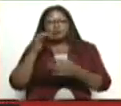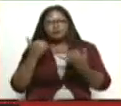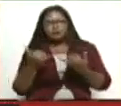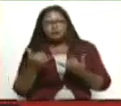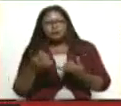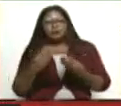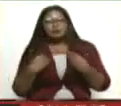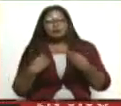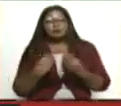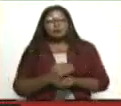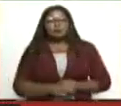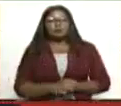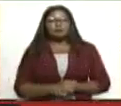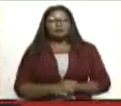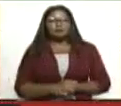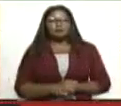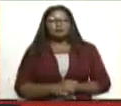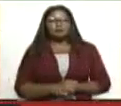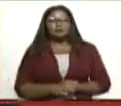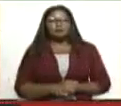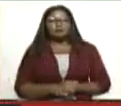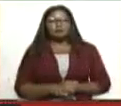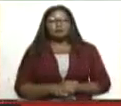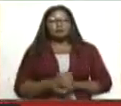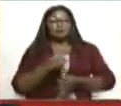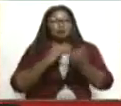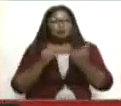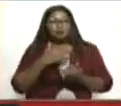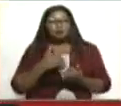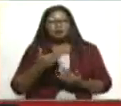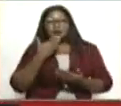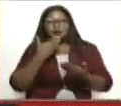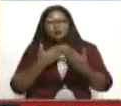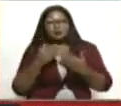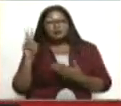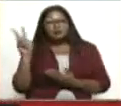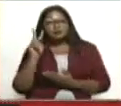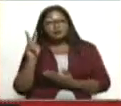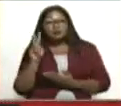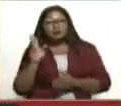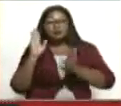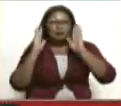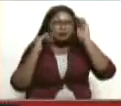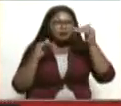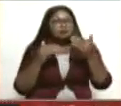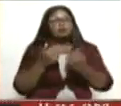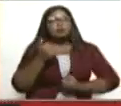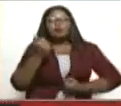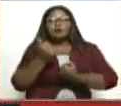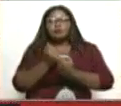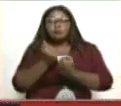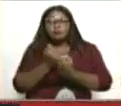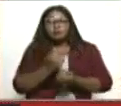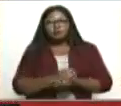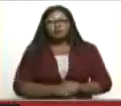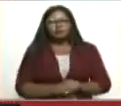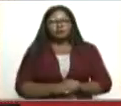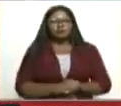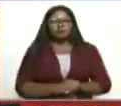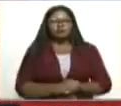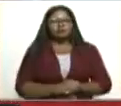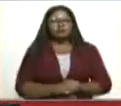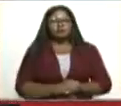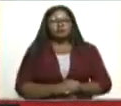indetenibles. Por último, de nuevo agradecer a Venezuela por su hospitalidad, su solidaridad con la paz de